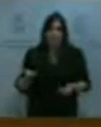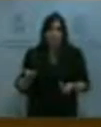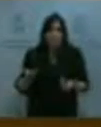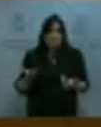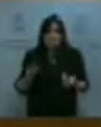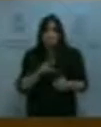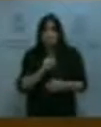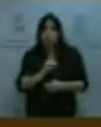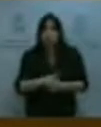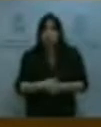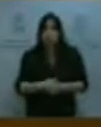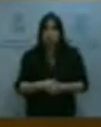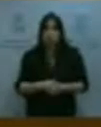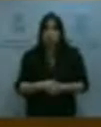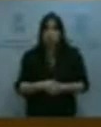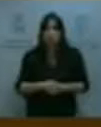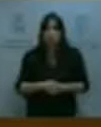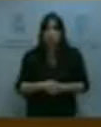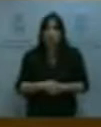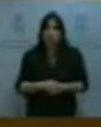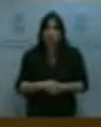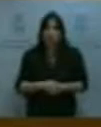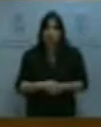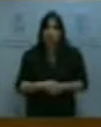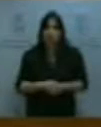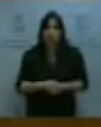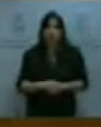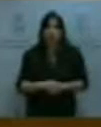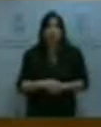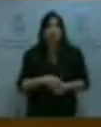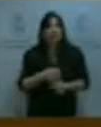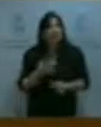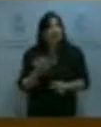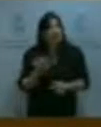en esta vida hay que tener alguna coordenada